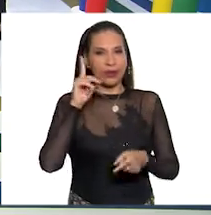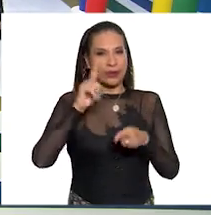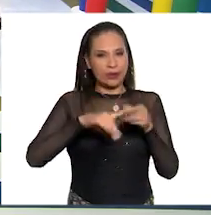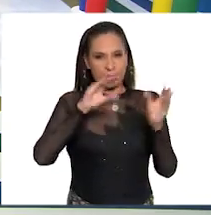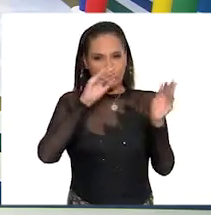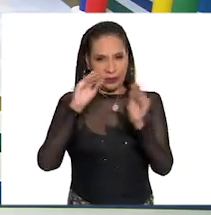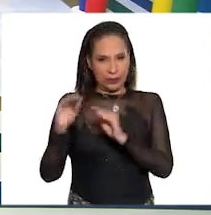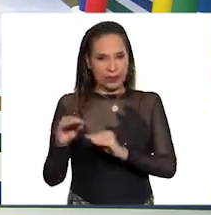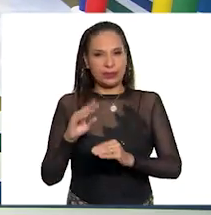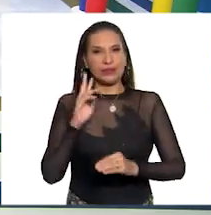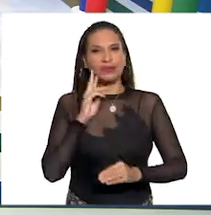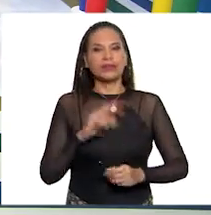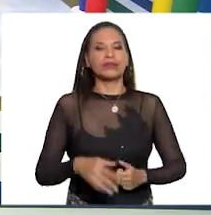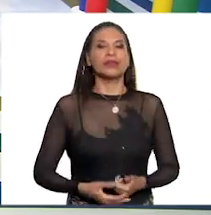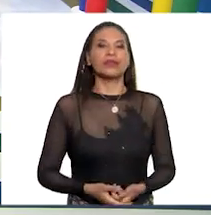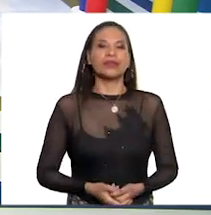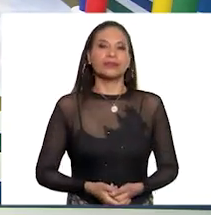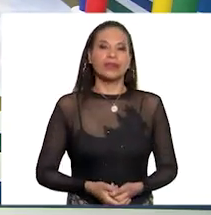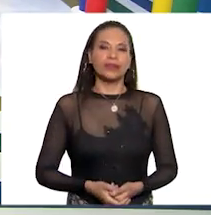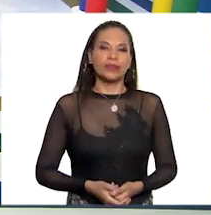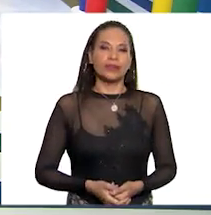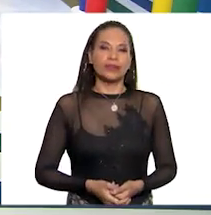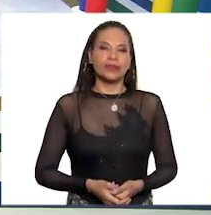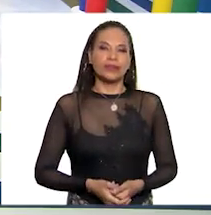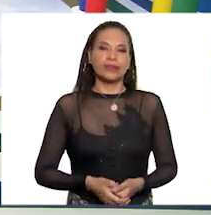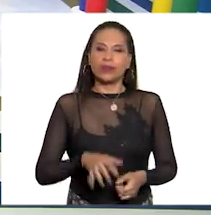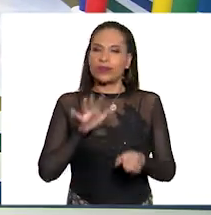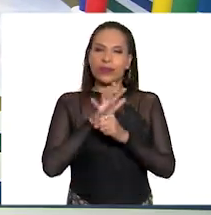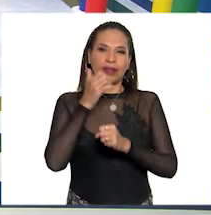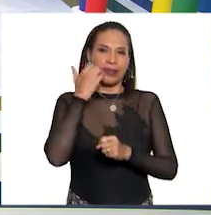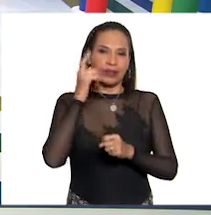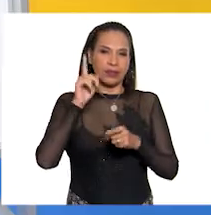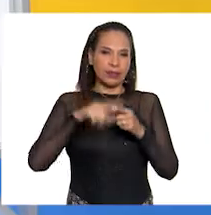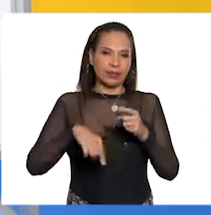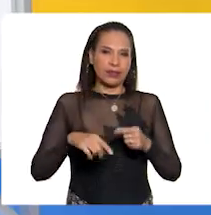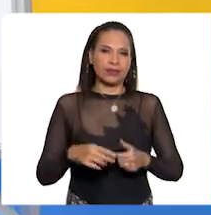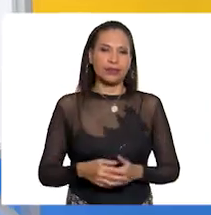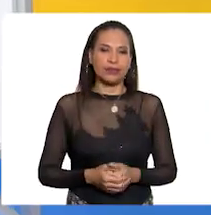retirarlo delicadamente, por favor. ¿El que sea? El que sea.